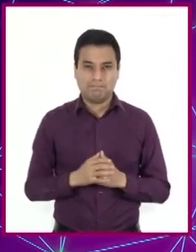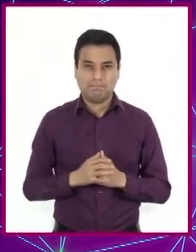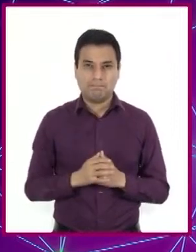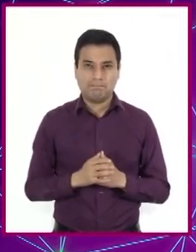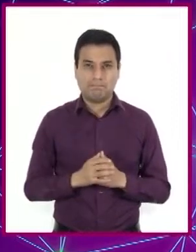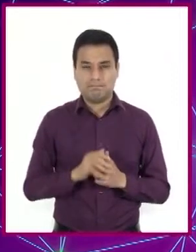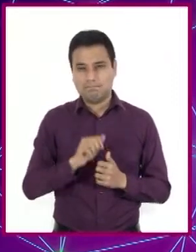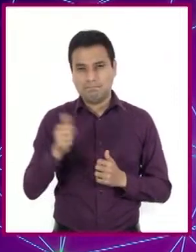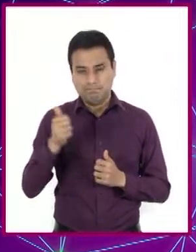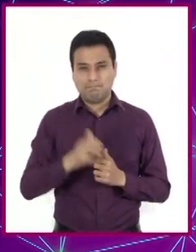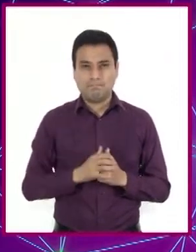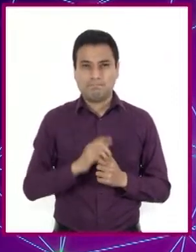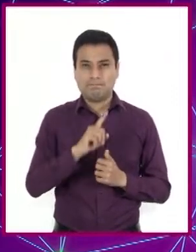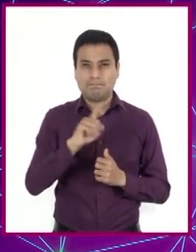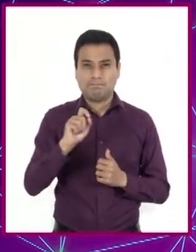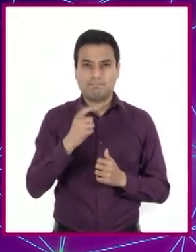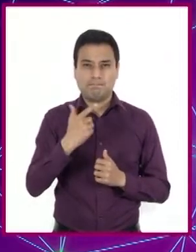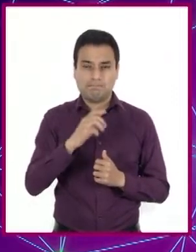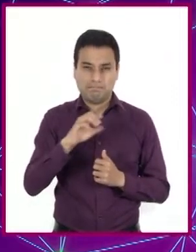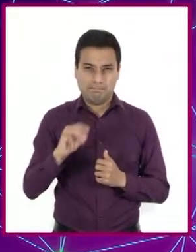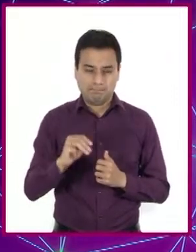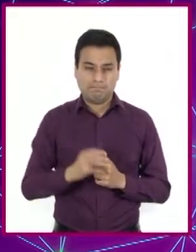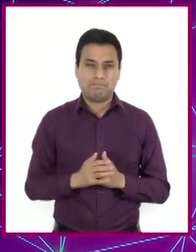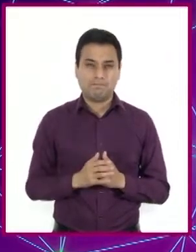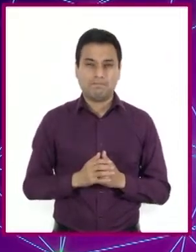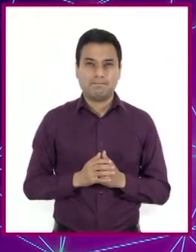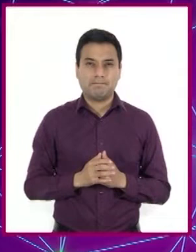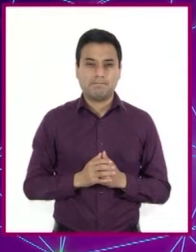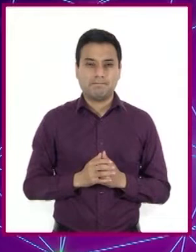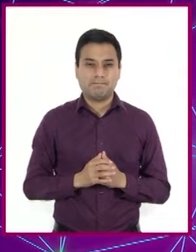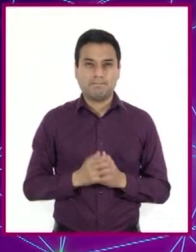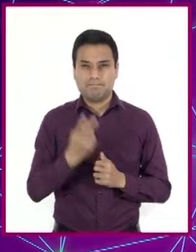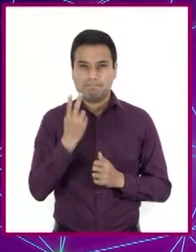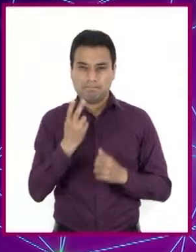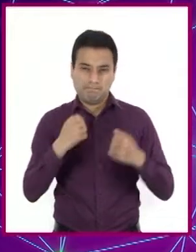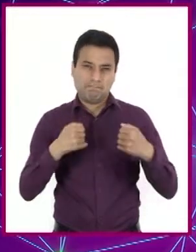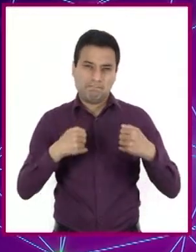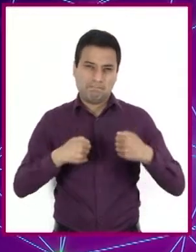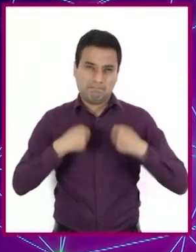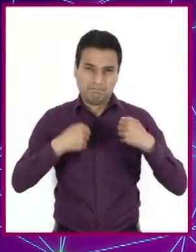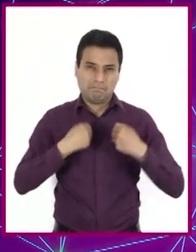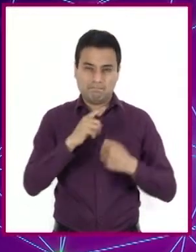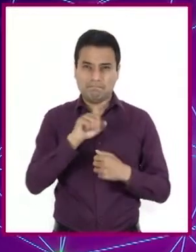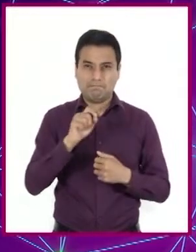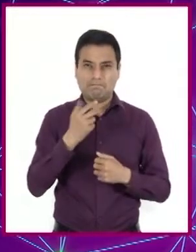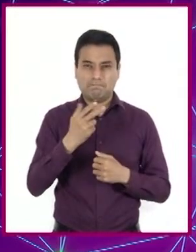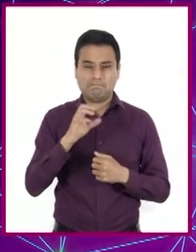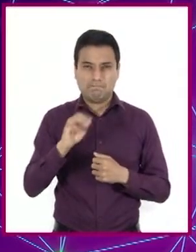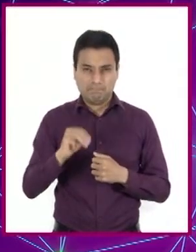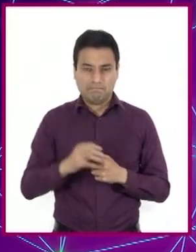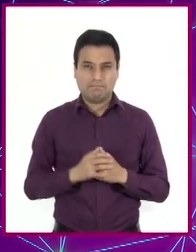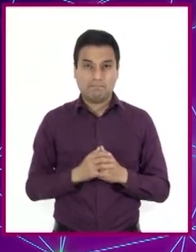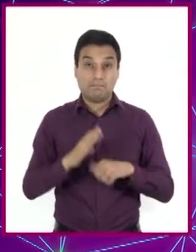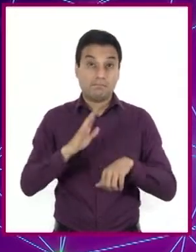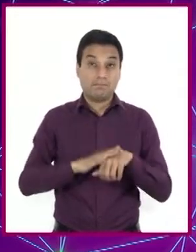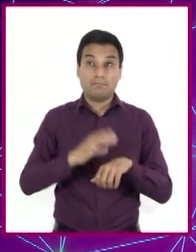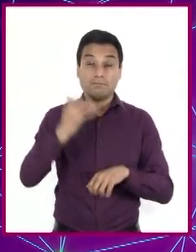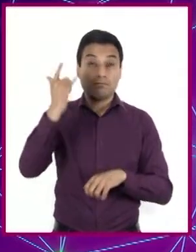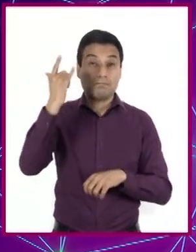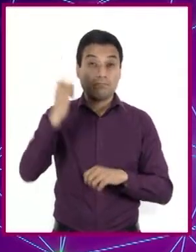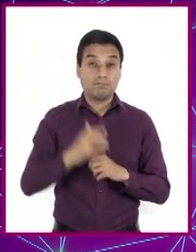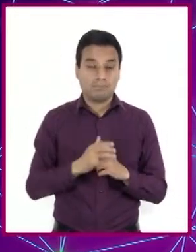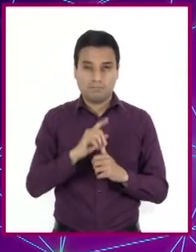uno más mide 127 centímetros, 2 con 128 centímetros y el más grande